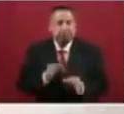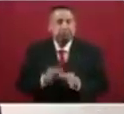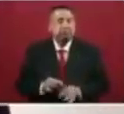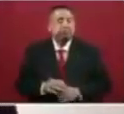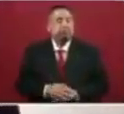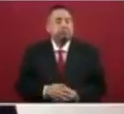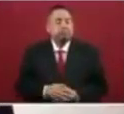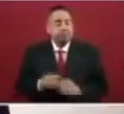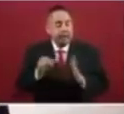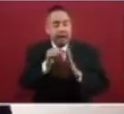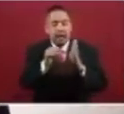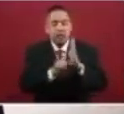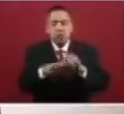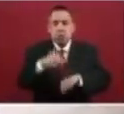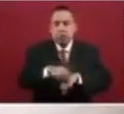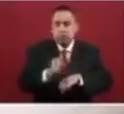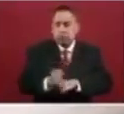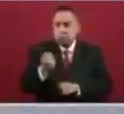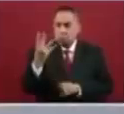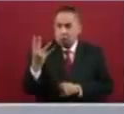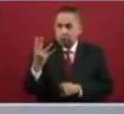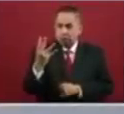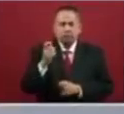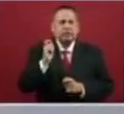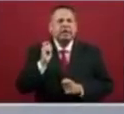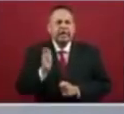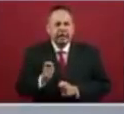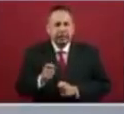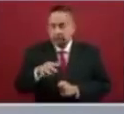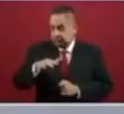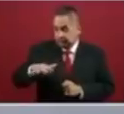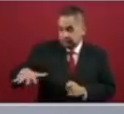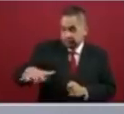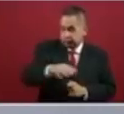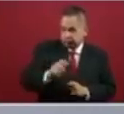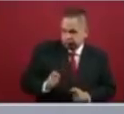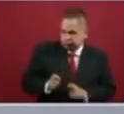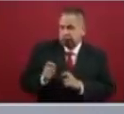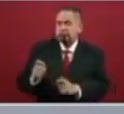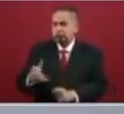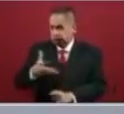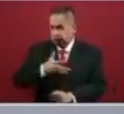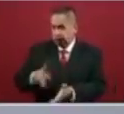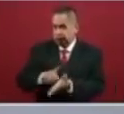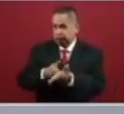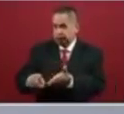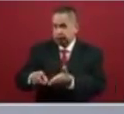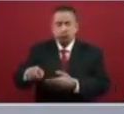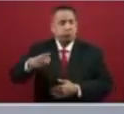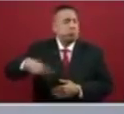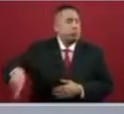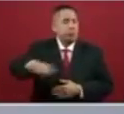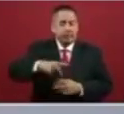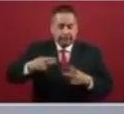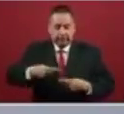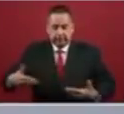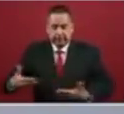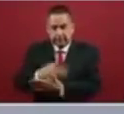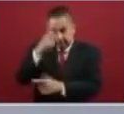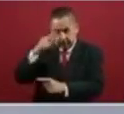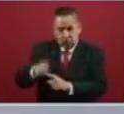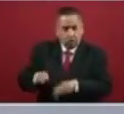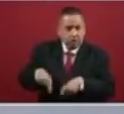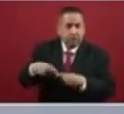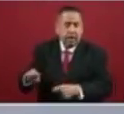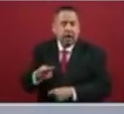establecido en el artículo 4 de garantizar el derecho del pueblo a la